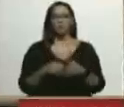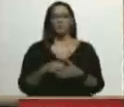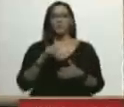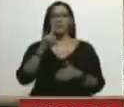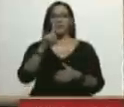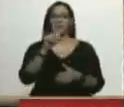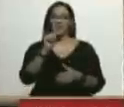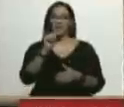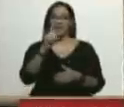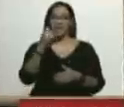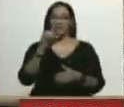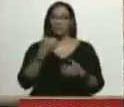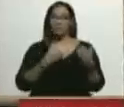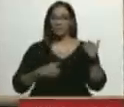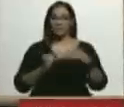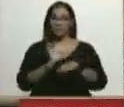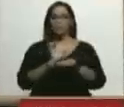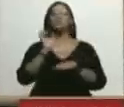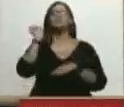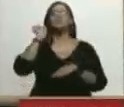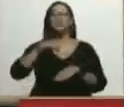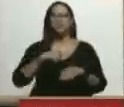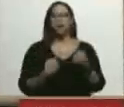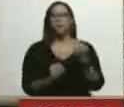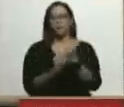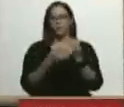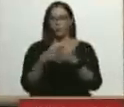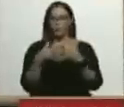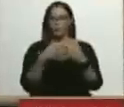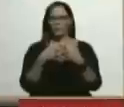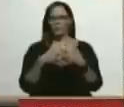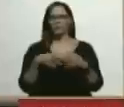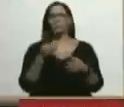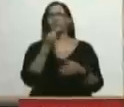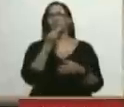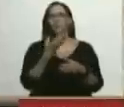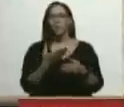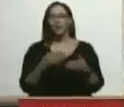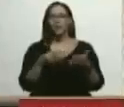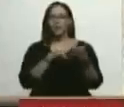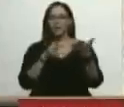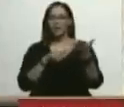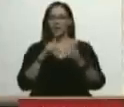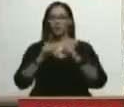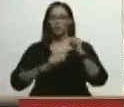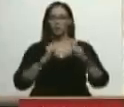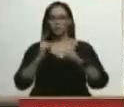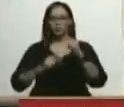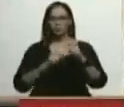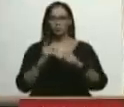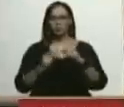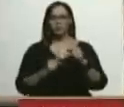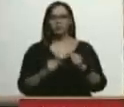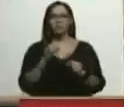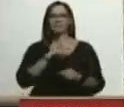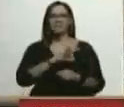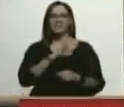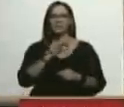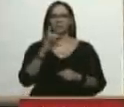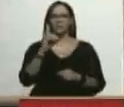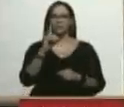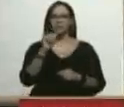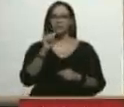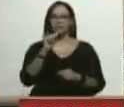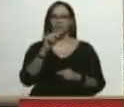Estados Unidos Entonces cuando bueno leer aquí un tweet del señor David